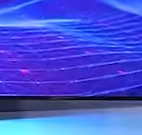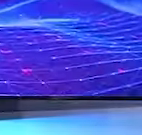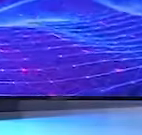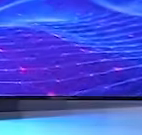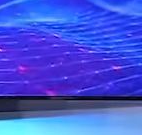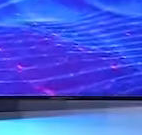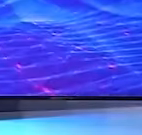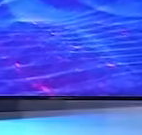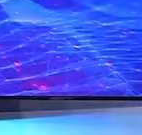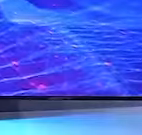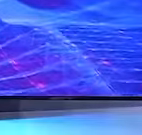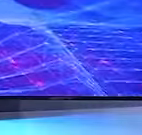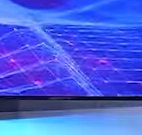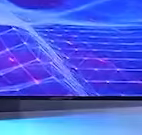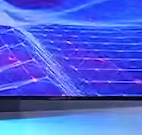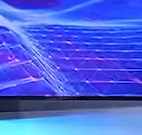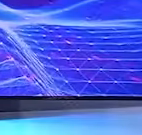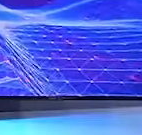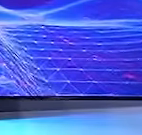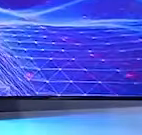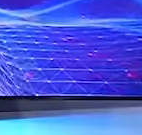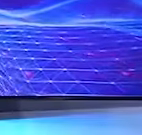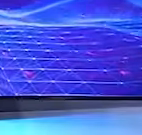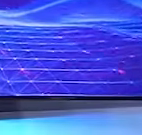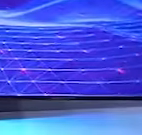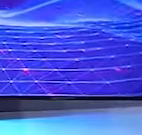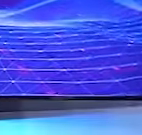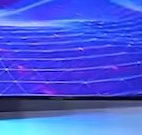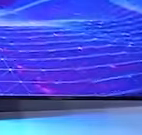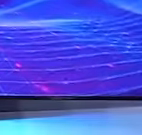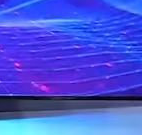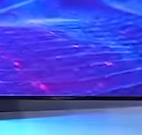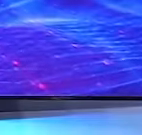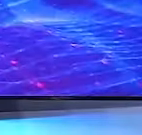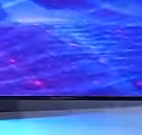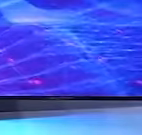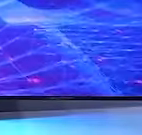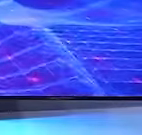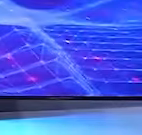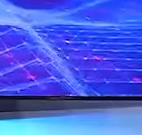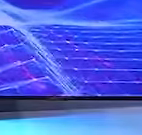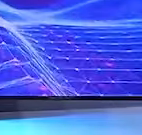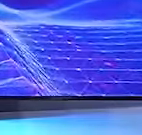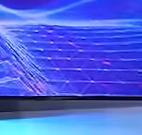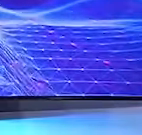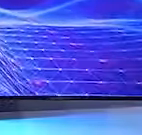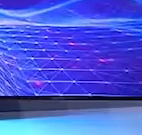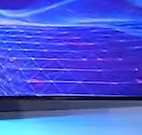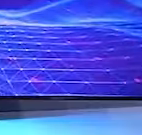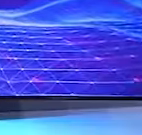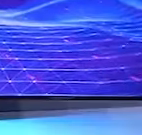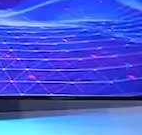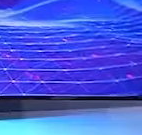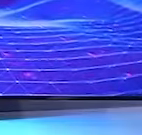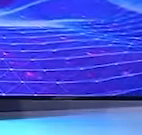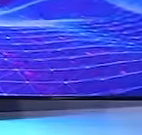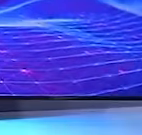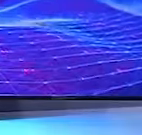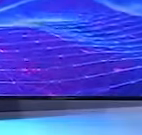Fito. Dijo tener contacto con el hijo del Chapo Guzmán y quería incursionar en el narcotráfico.